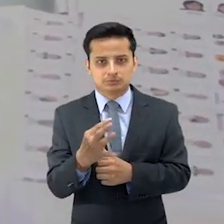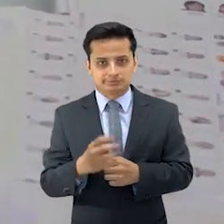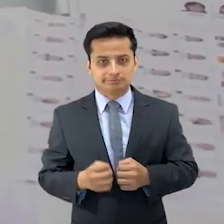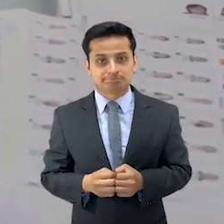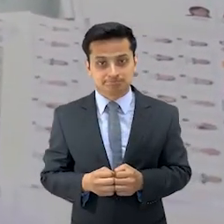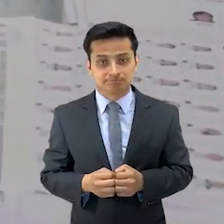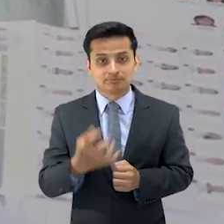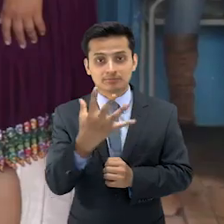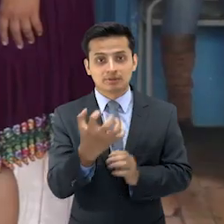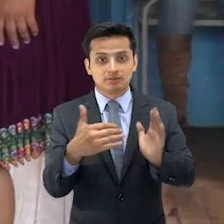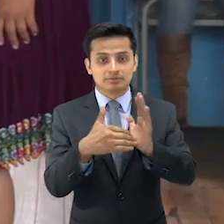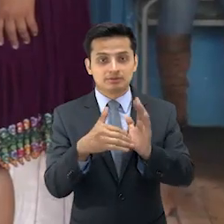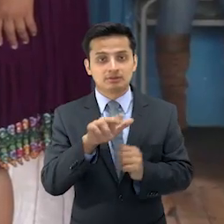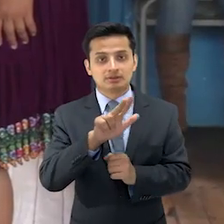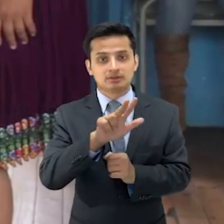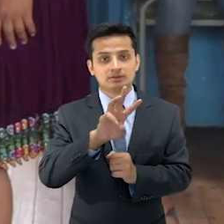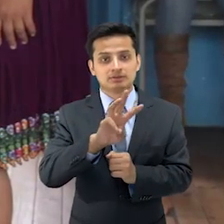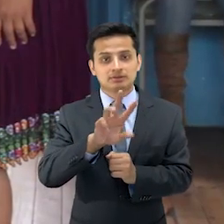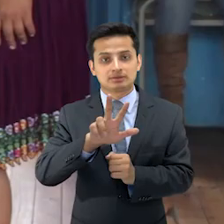100% escrutados.